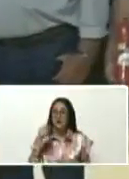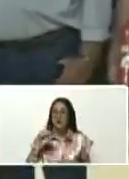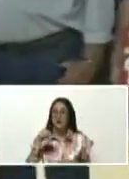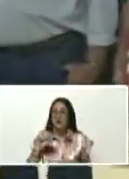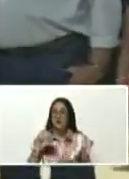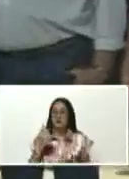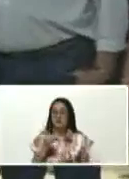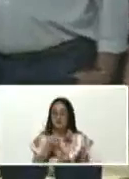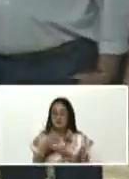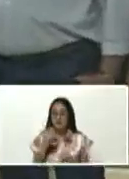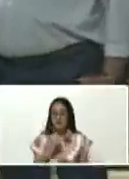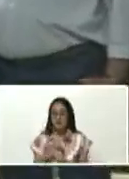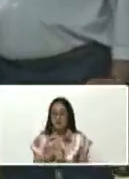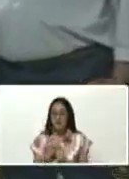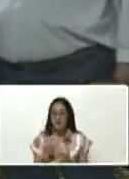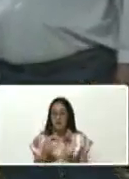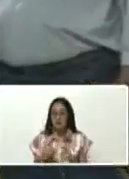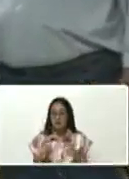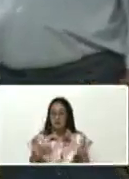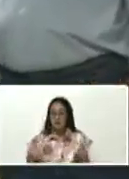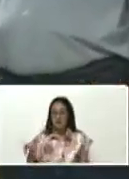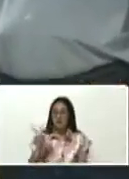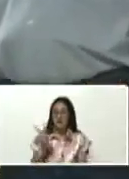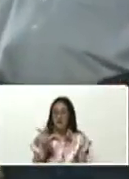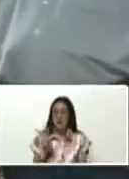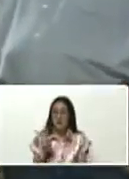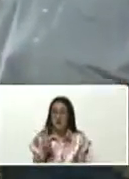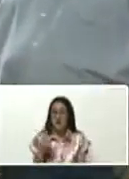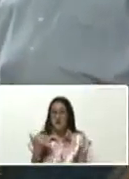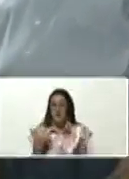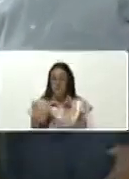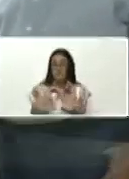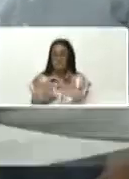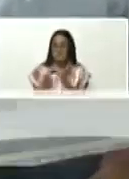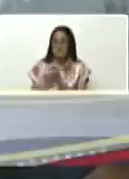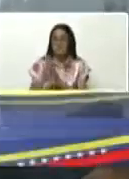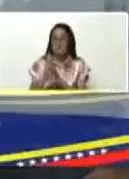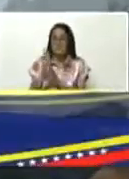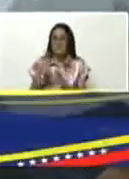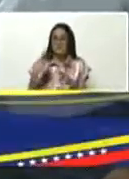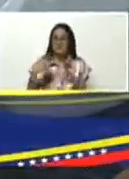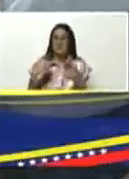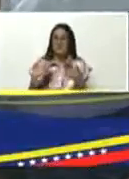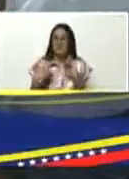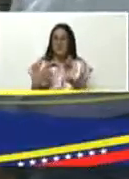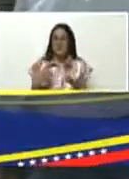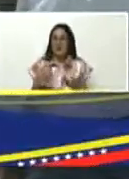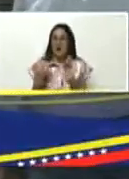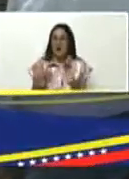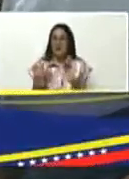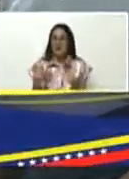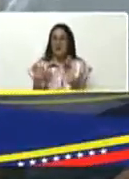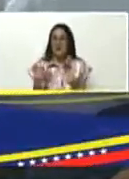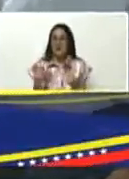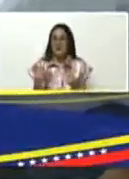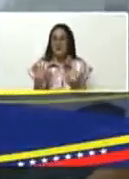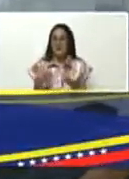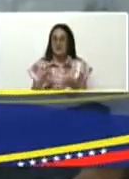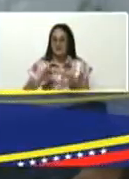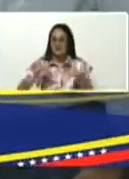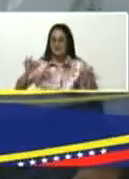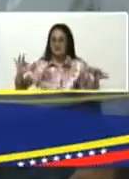ganadería extraordinaria que viene creciendo en nuestro país y que ha venido no solo creciendo en cantidad, sino en calidad genética. Señor